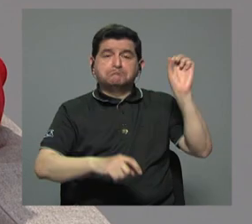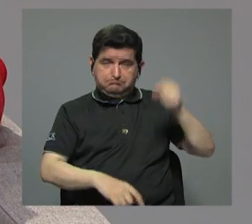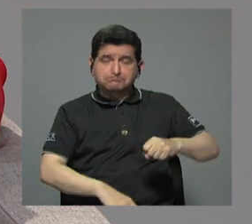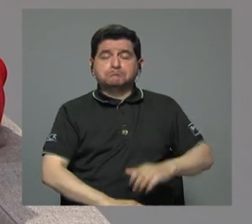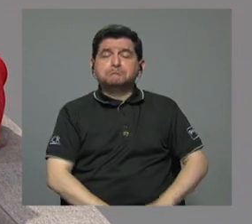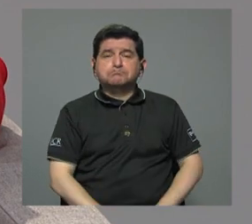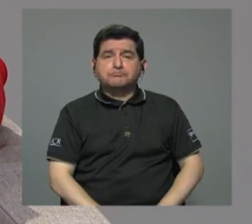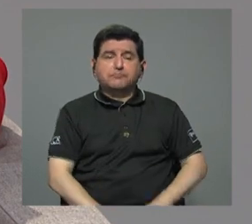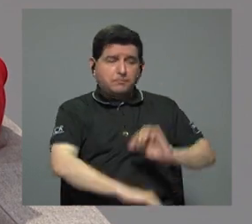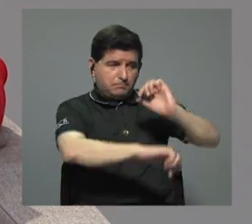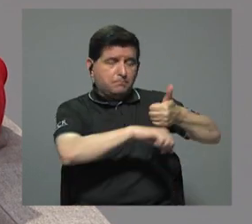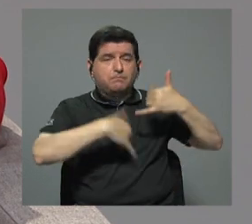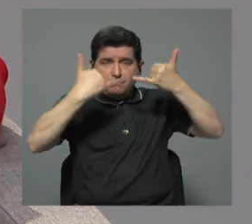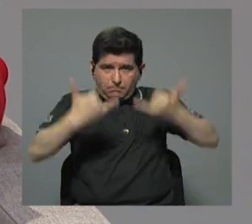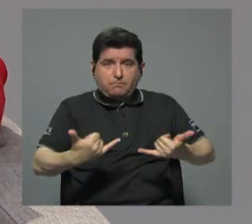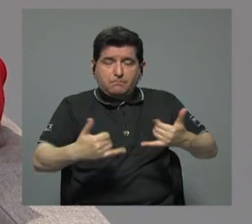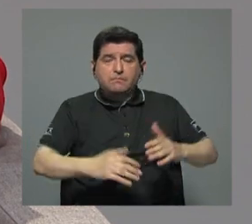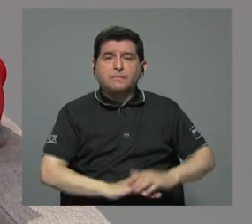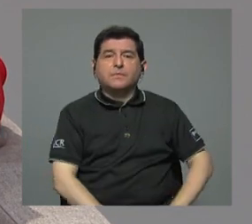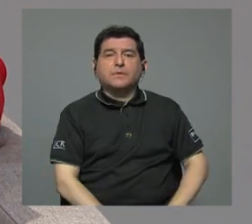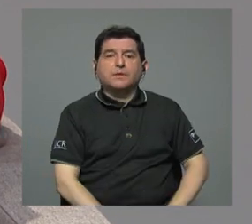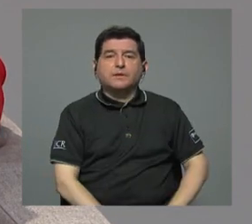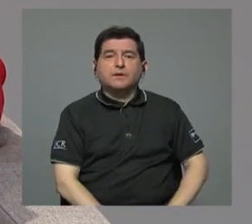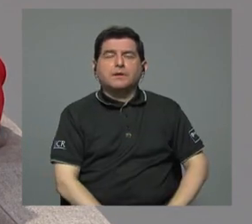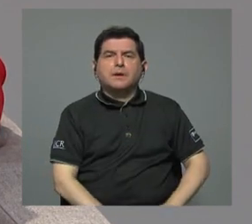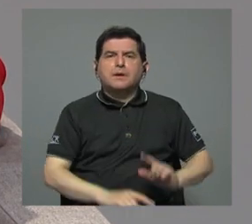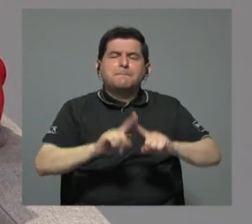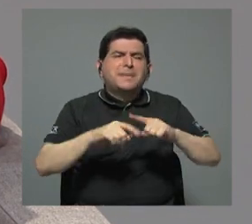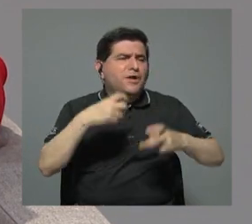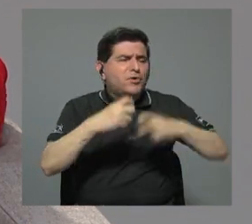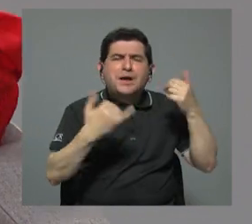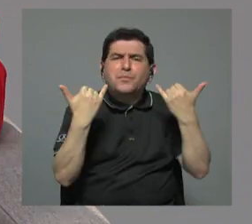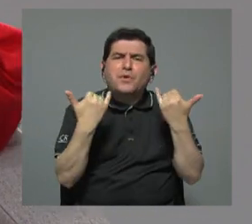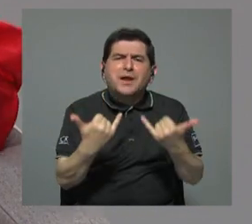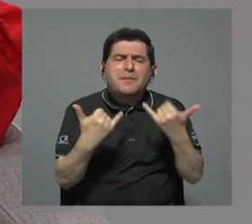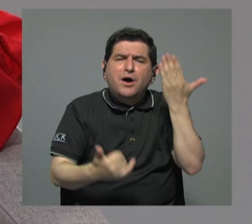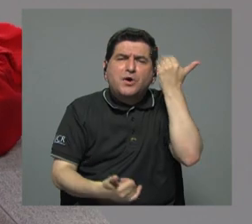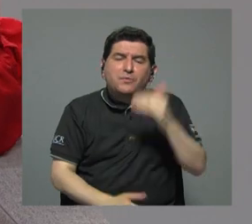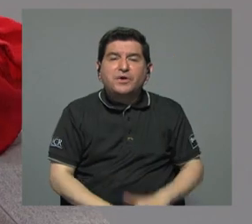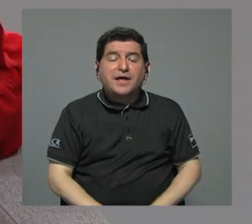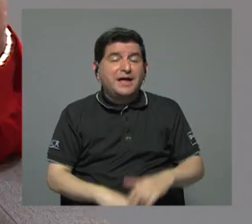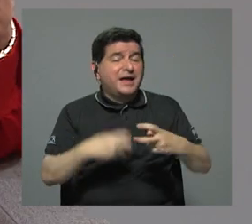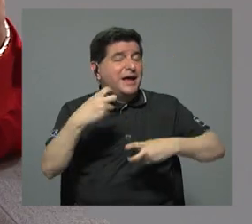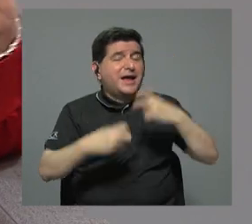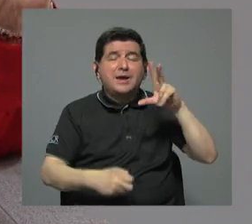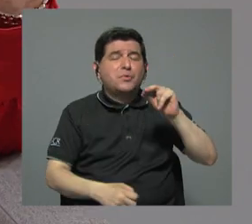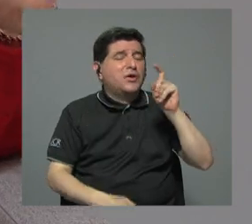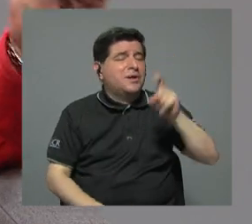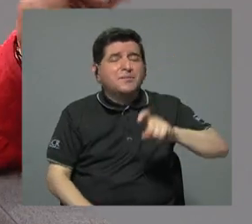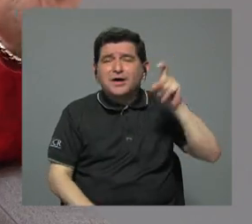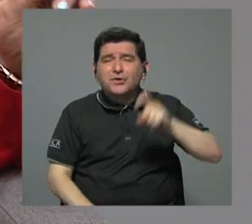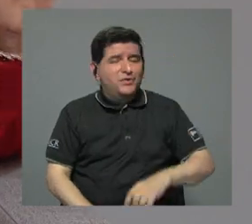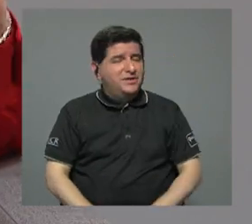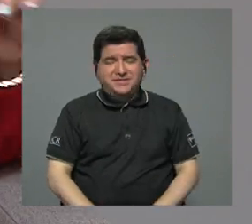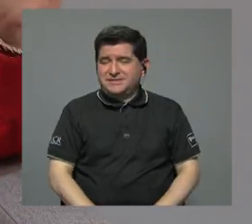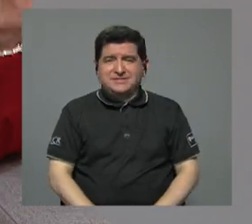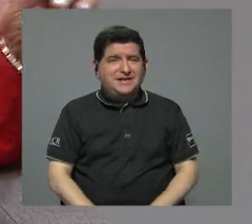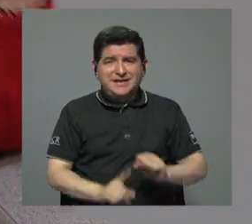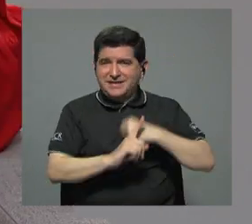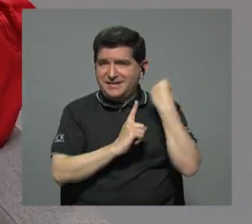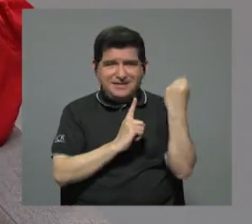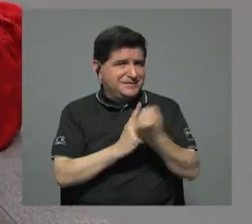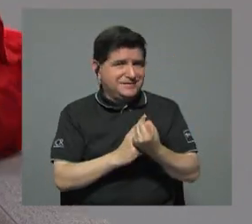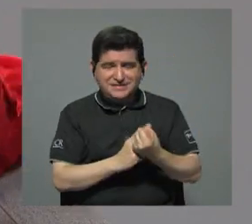están establecidos porque tenemos problemas no necesariamente para el problema no necesariamente